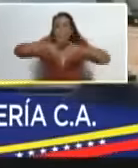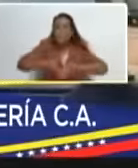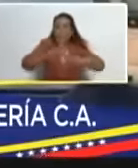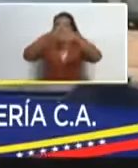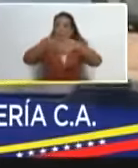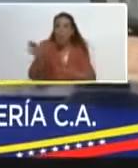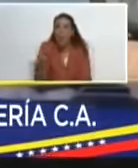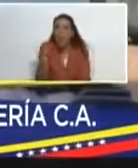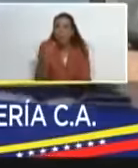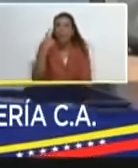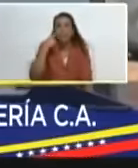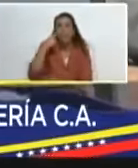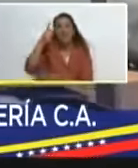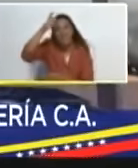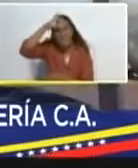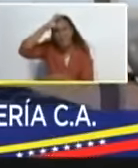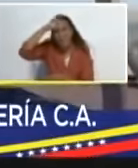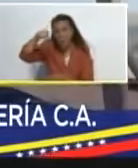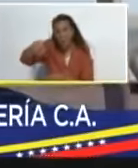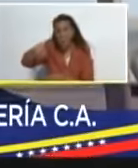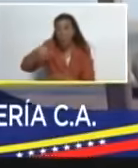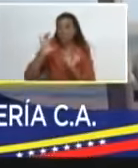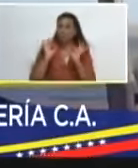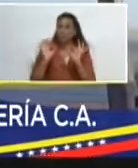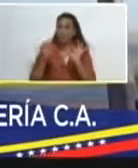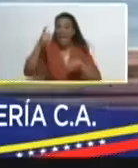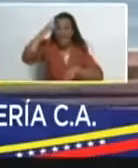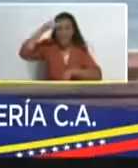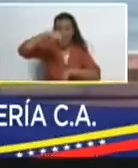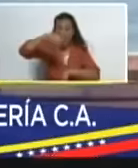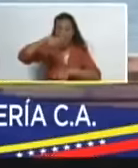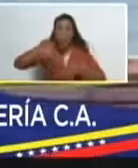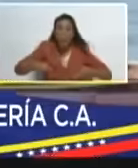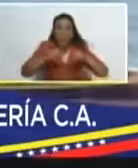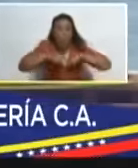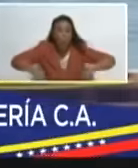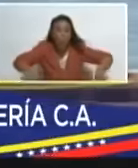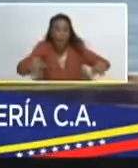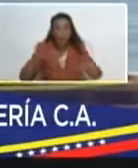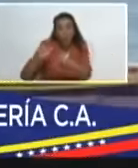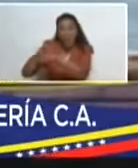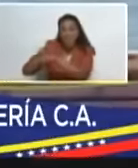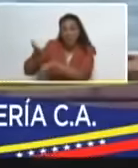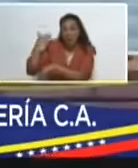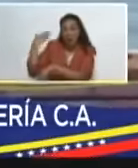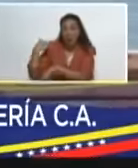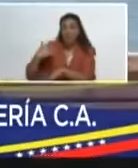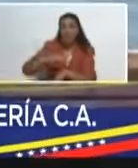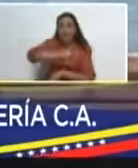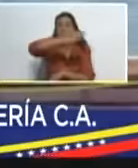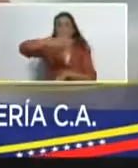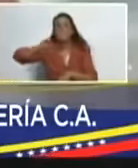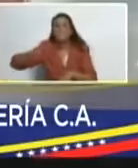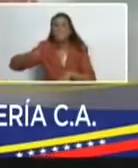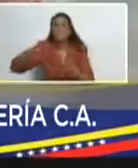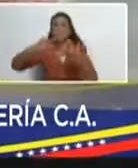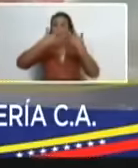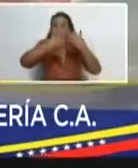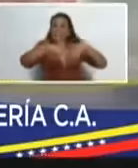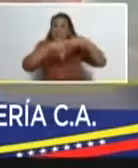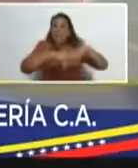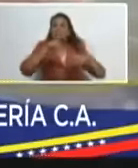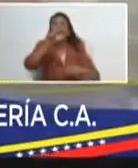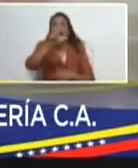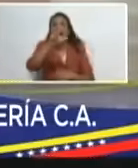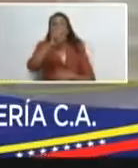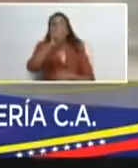Falcón. Presidente, en esta oportunidad nos encontramos, como usted bien lo anunció, en la planta Luqui Pesquería del